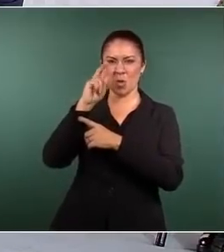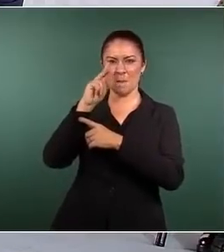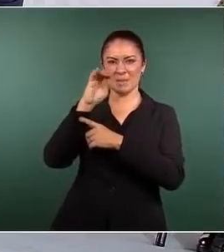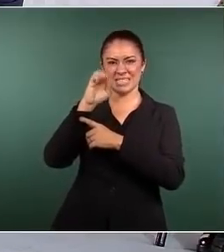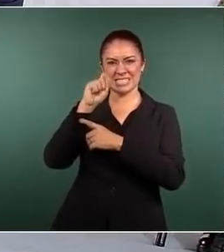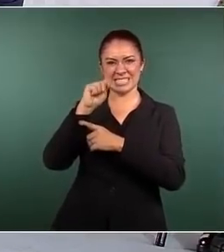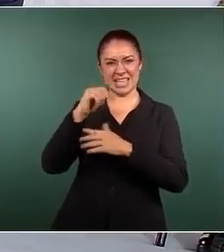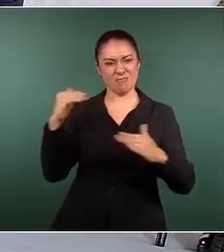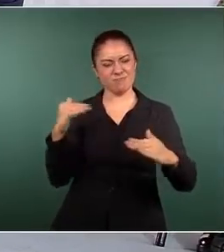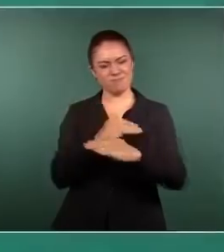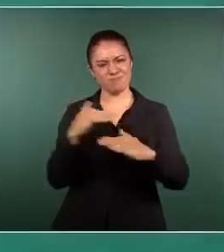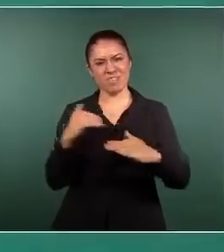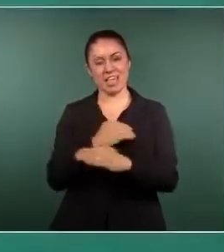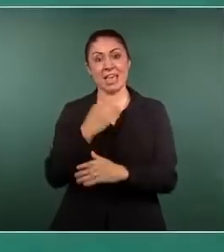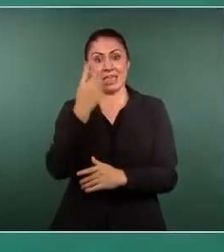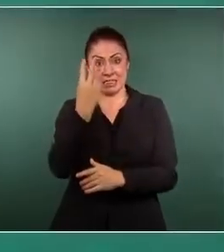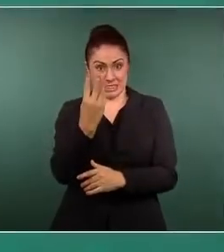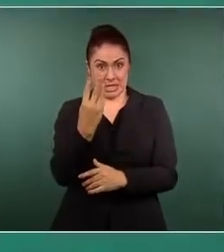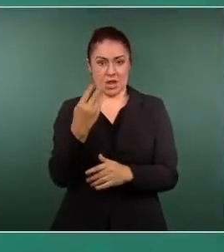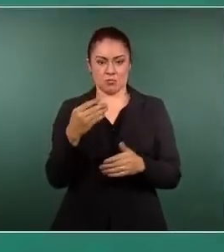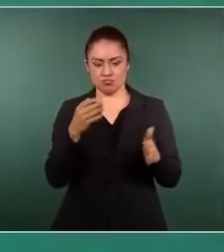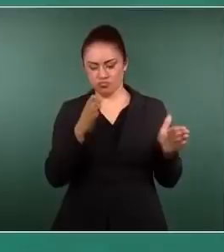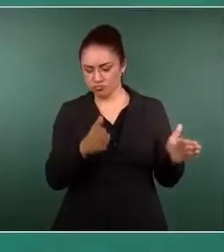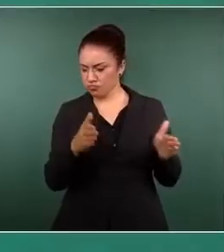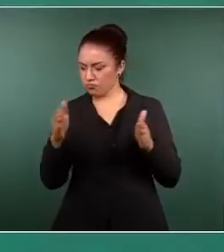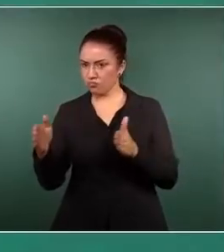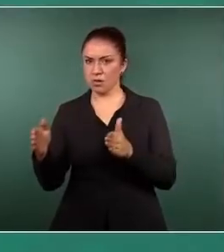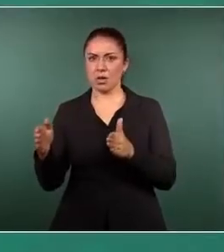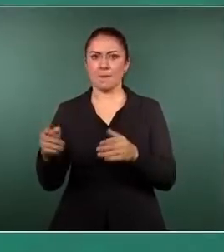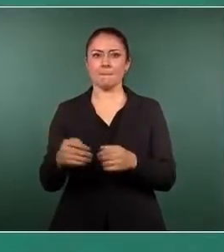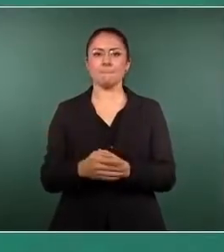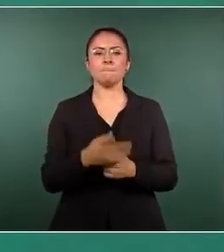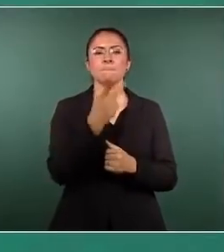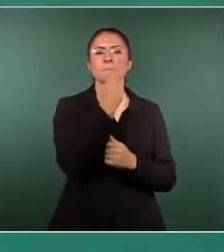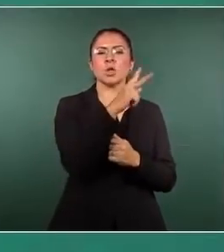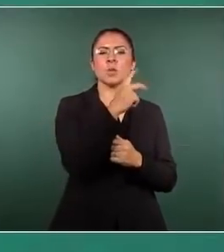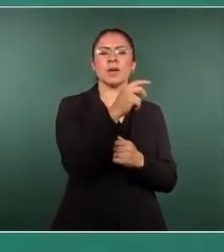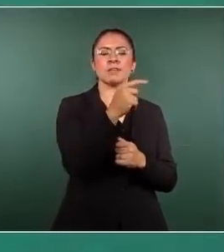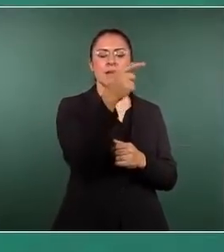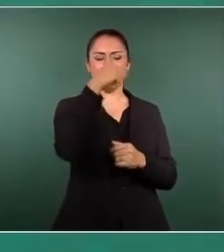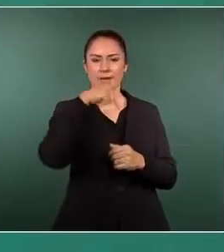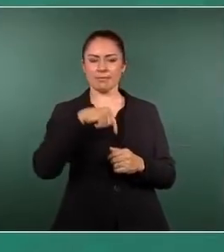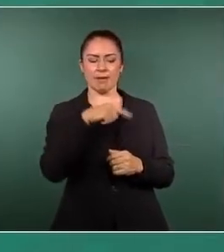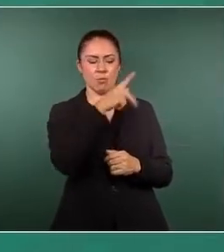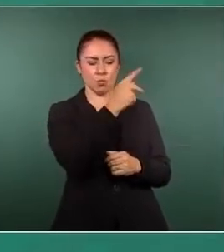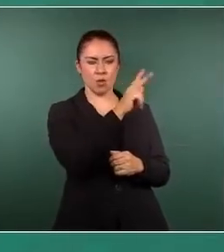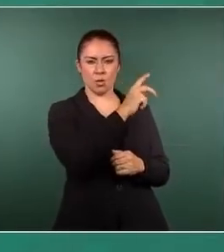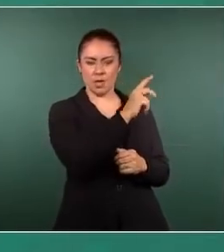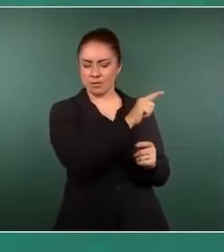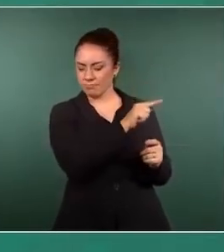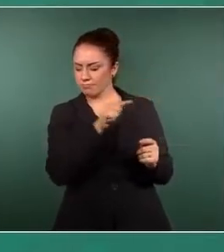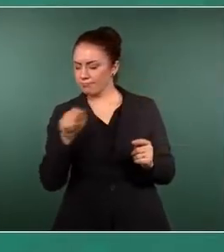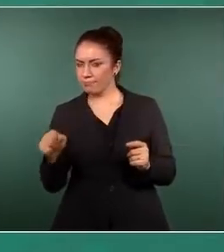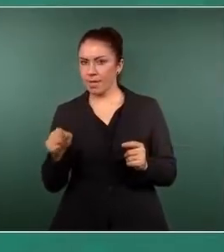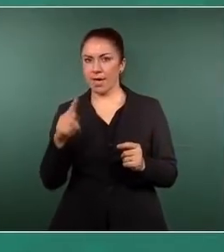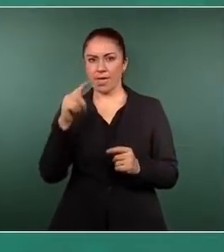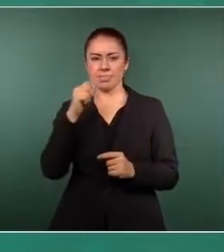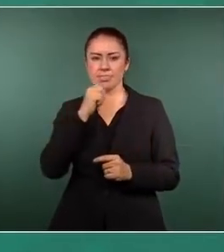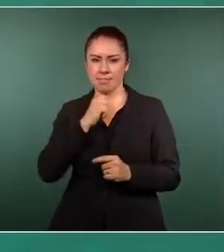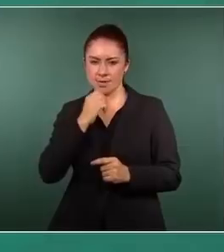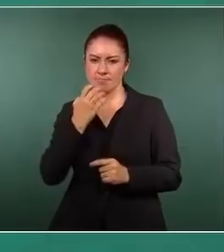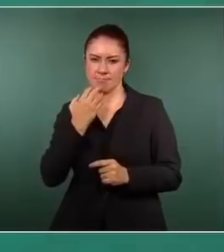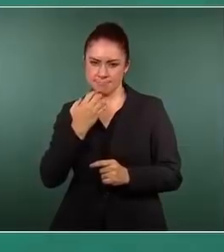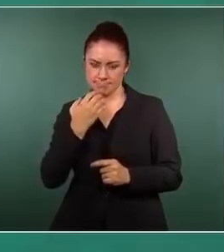los tres tramos de autopista de vallarta a tepic de vallarta